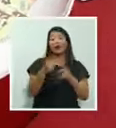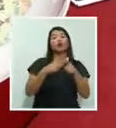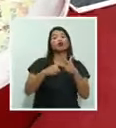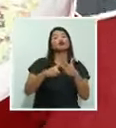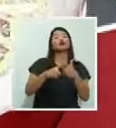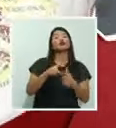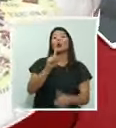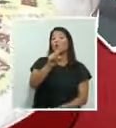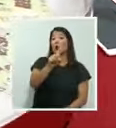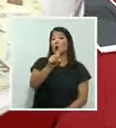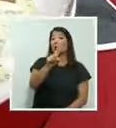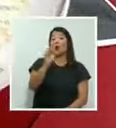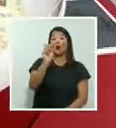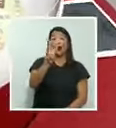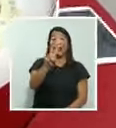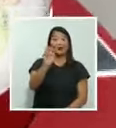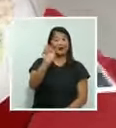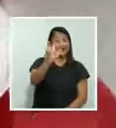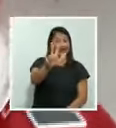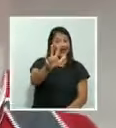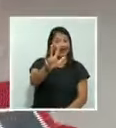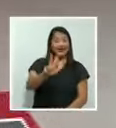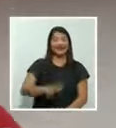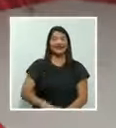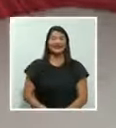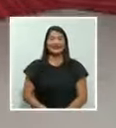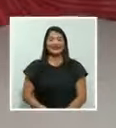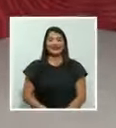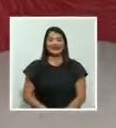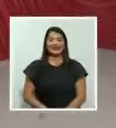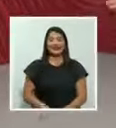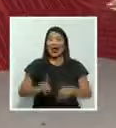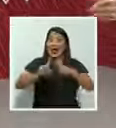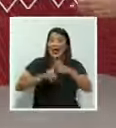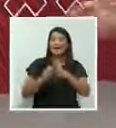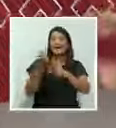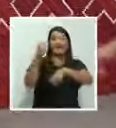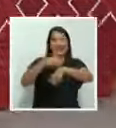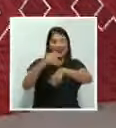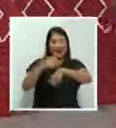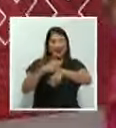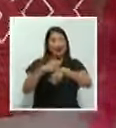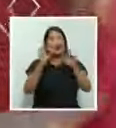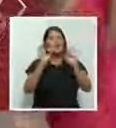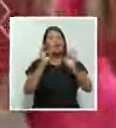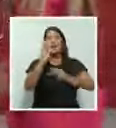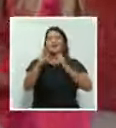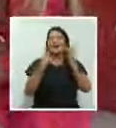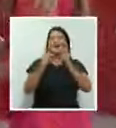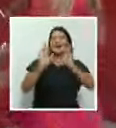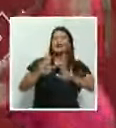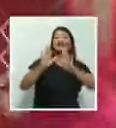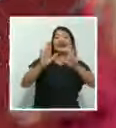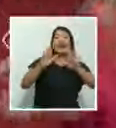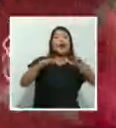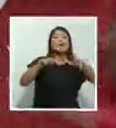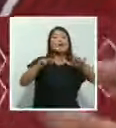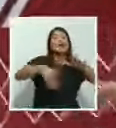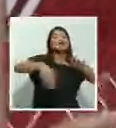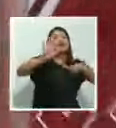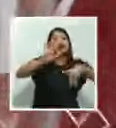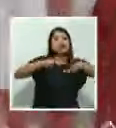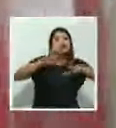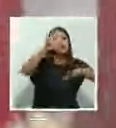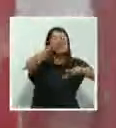tres. Dice: uno, dos, tres. Empieza y se activa. Muy bien. bien, perfecto. Excelente. Muévalos con el pie, muévalos con el pie, don